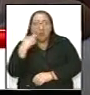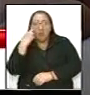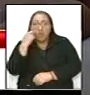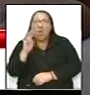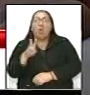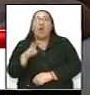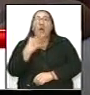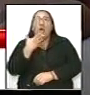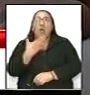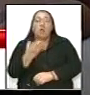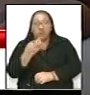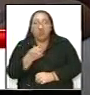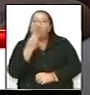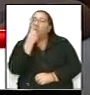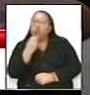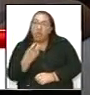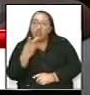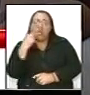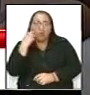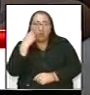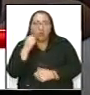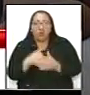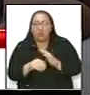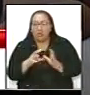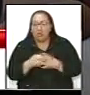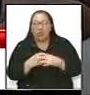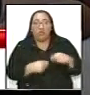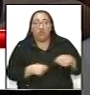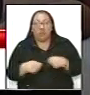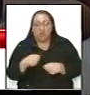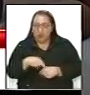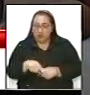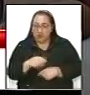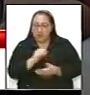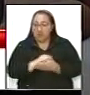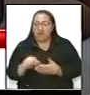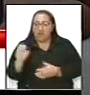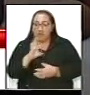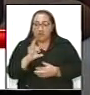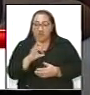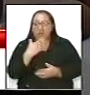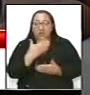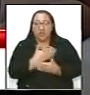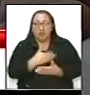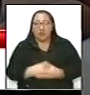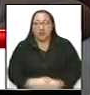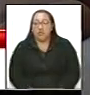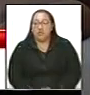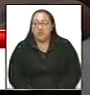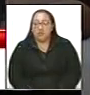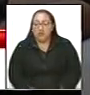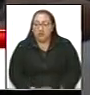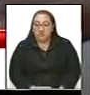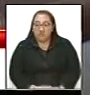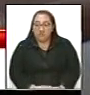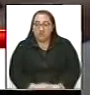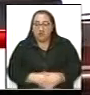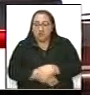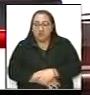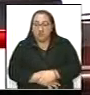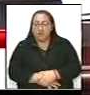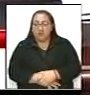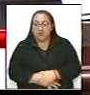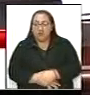una pequeña muestra de lo que Puno es en cuanto a folclore en el mes de febrero. Gracias, presidente.